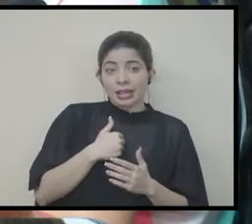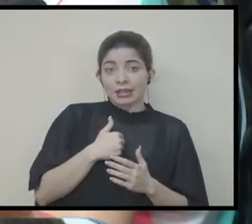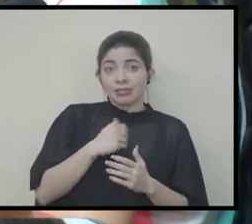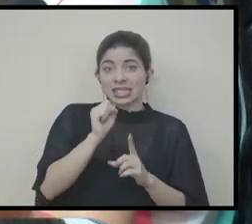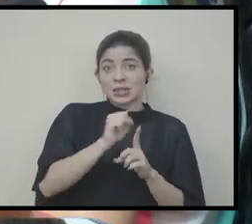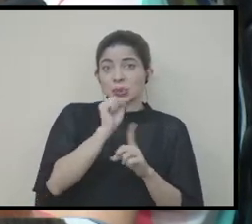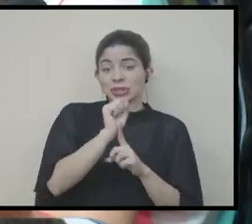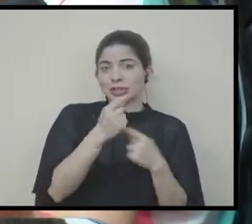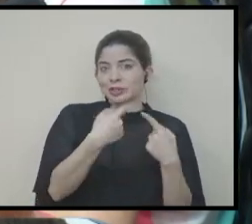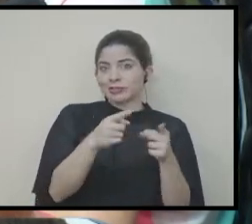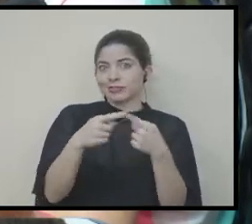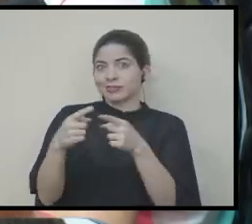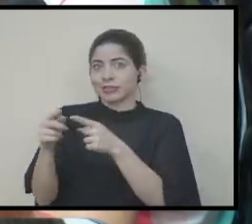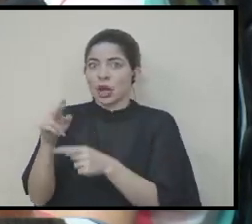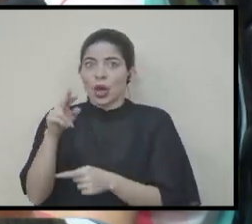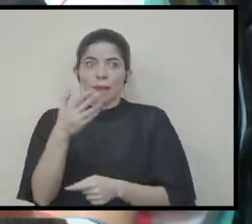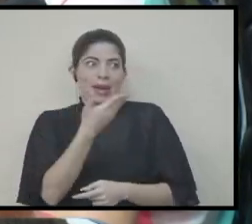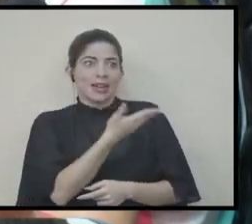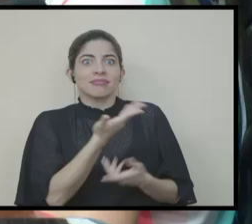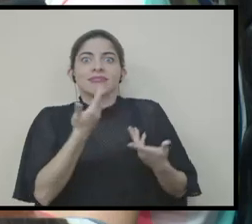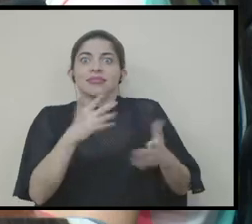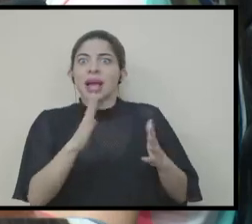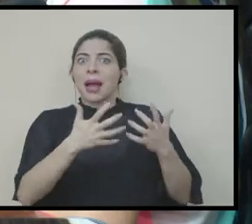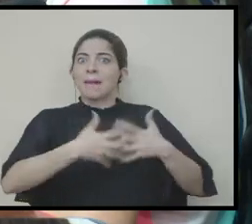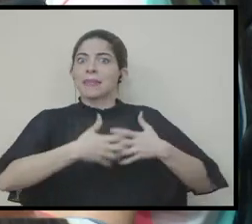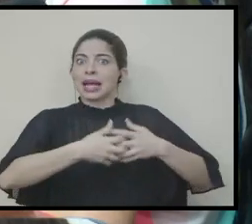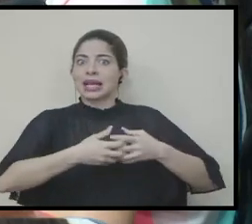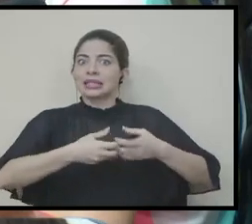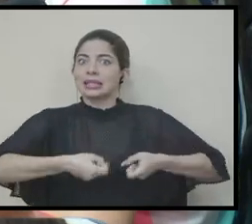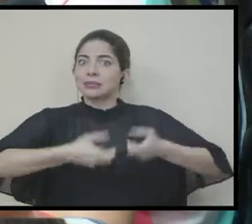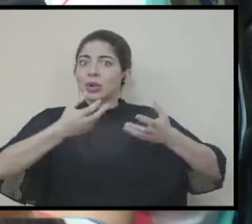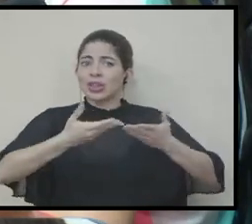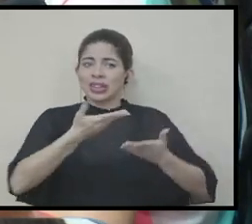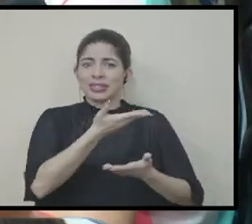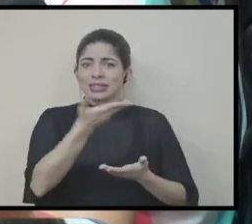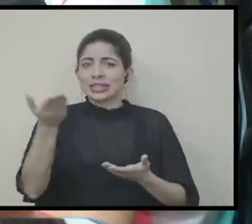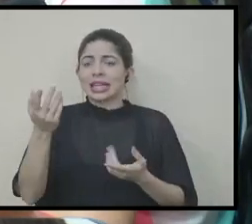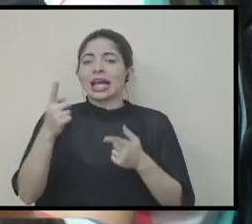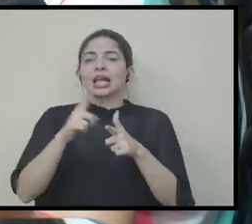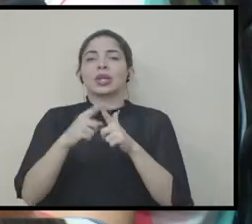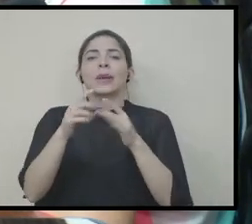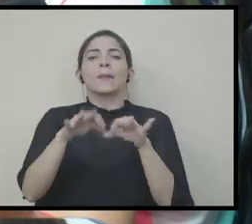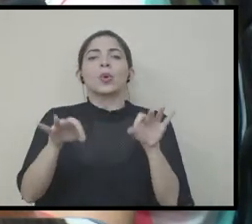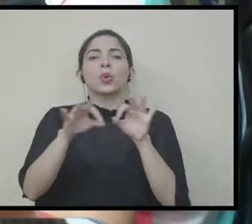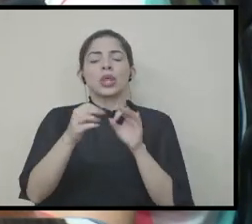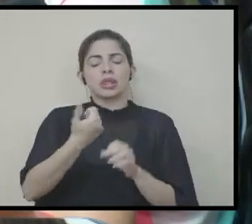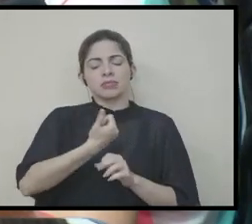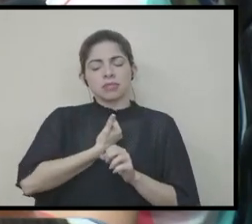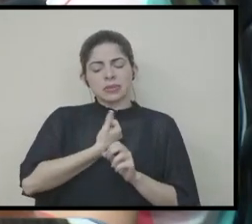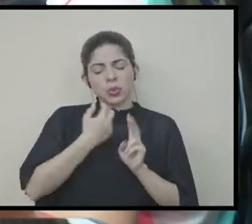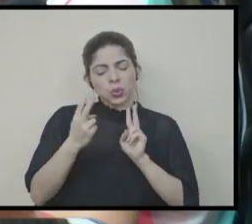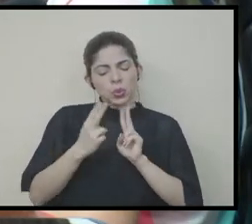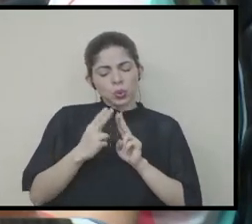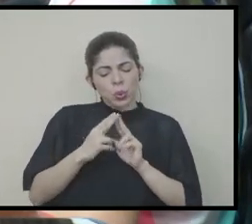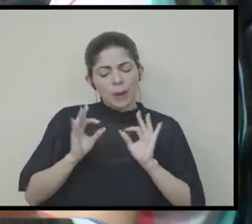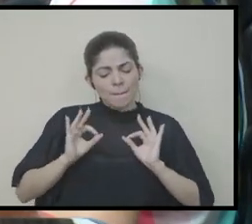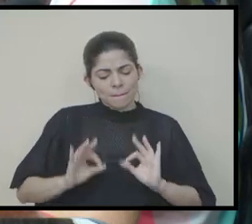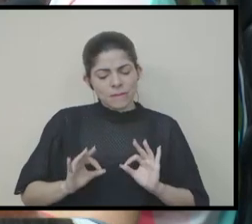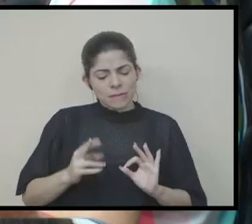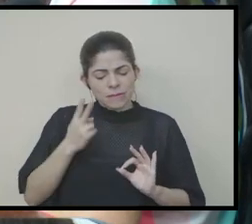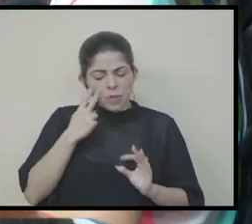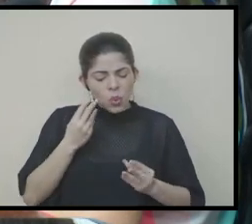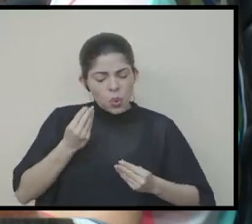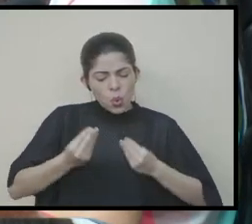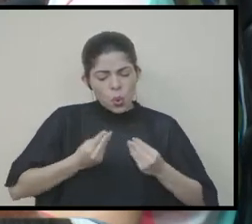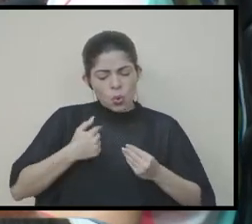las mismas situaciones, ¿verdad? El compañero pues ya tenía una empresa de exportación, ya todo. Creo que lo más importante es conocerse a uno mismo y ver cómo